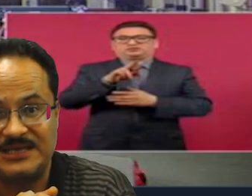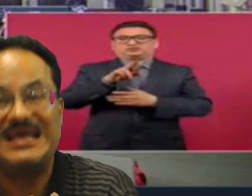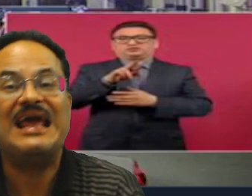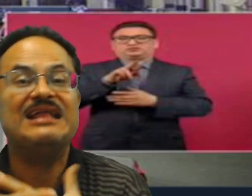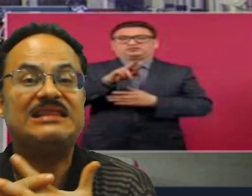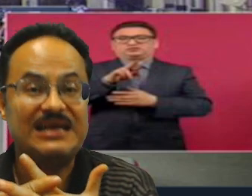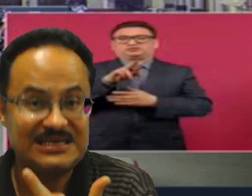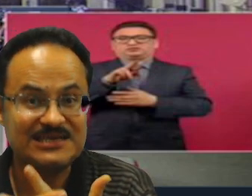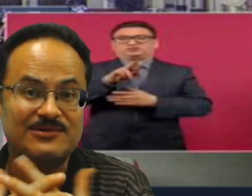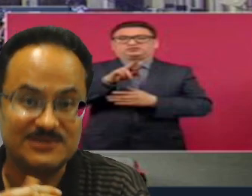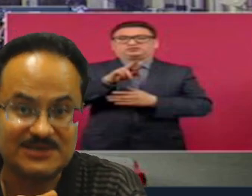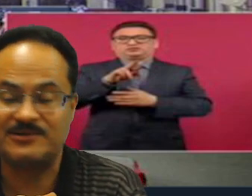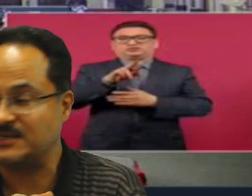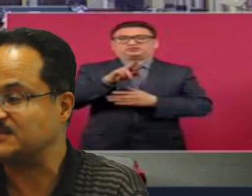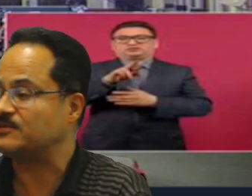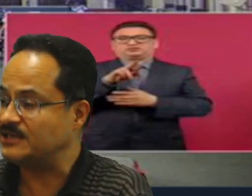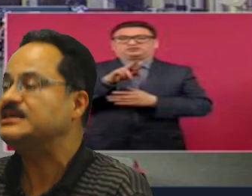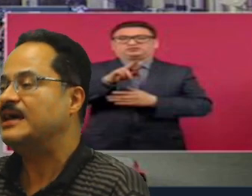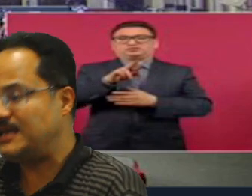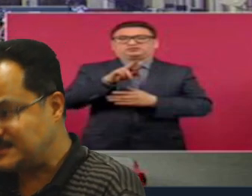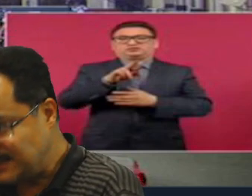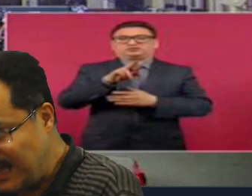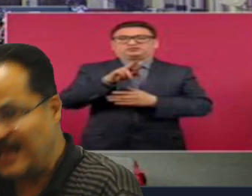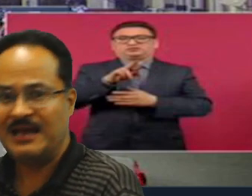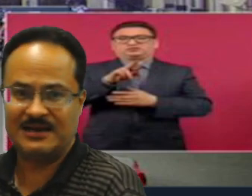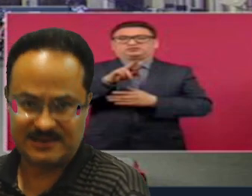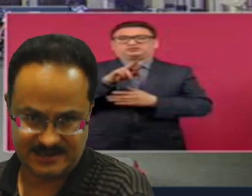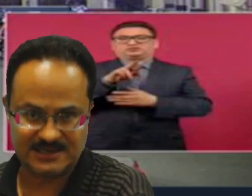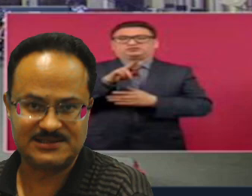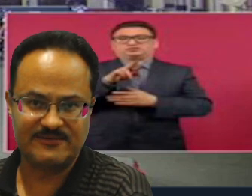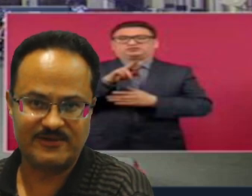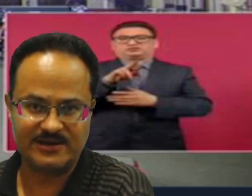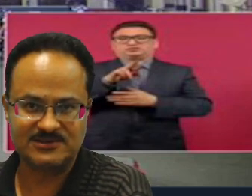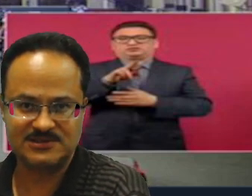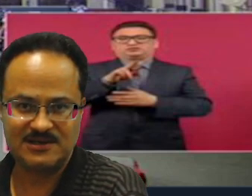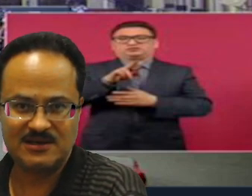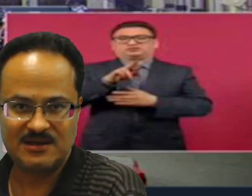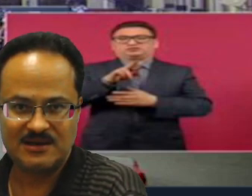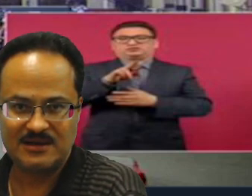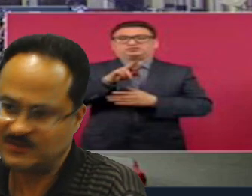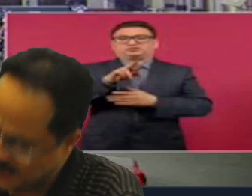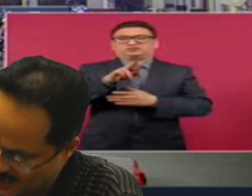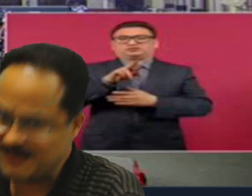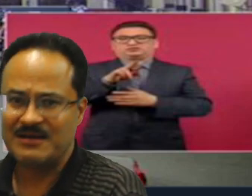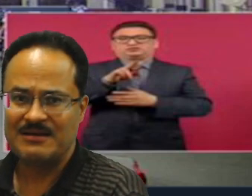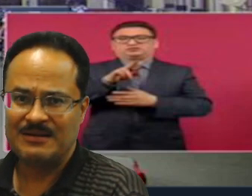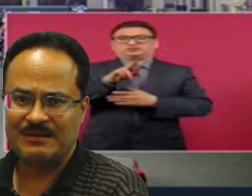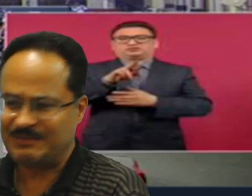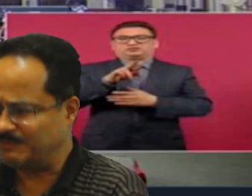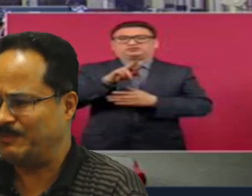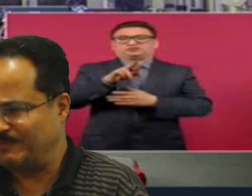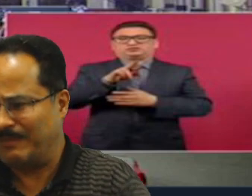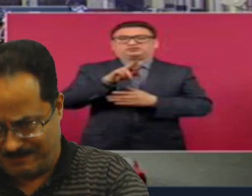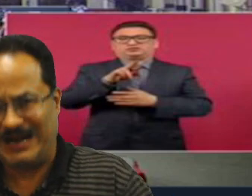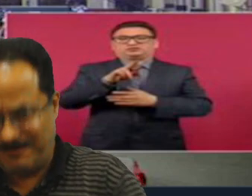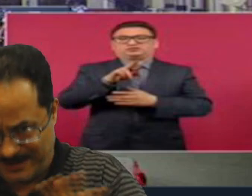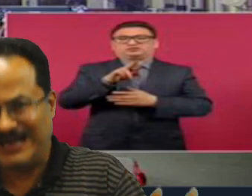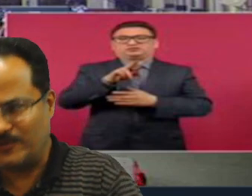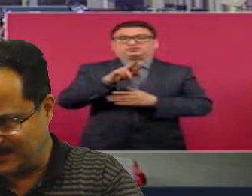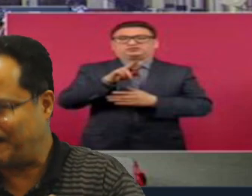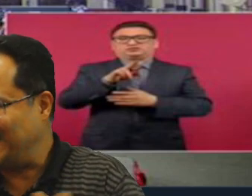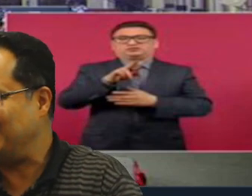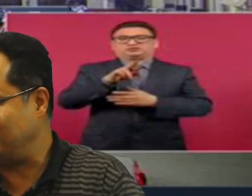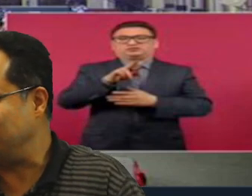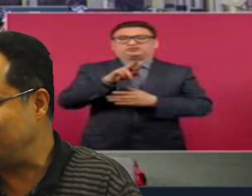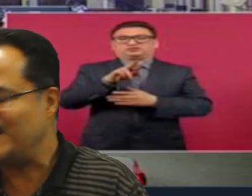asesores entre ese consejo de asesores está el General Cienfuegos o sea para